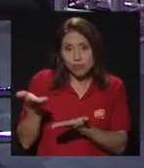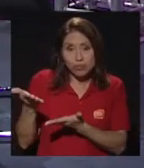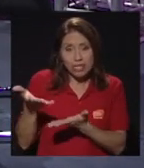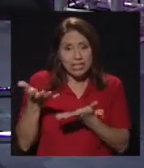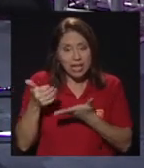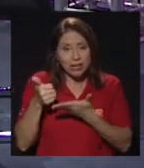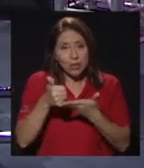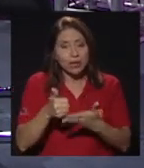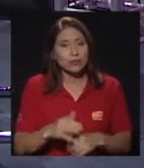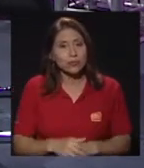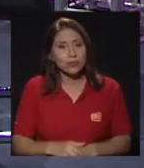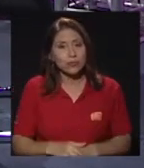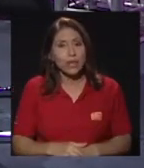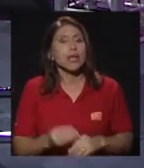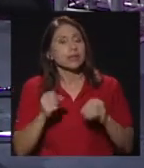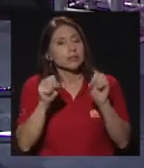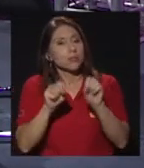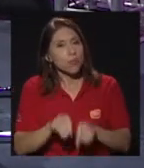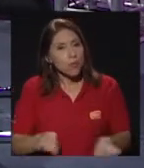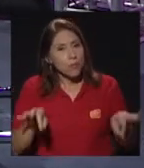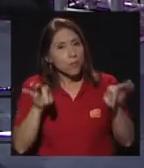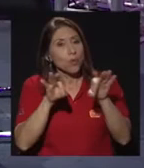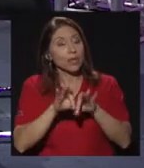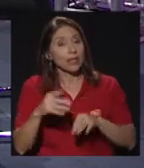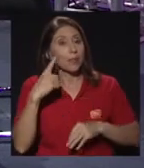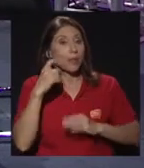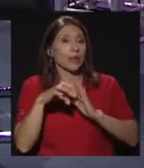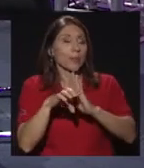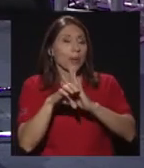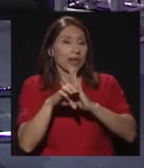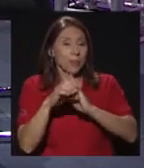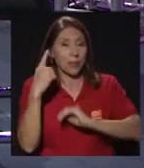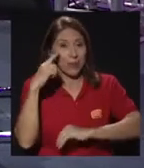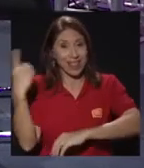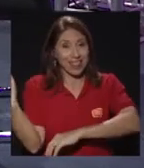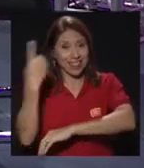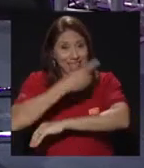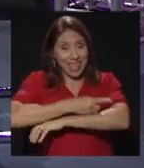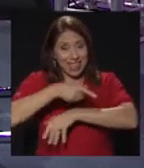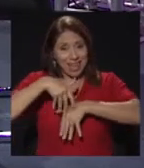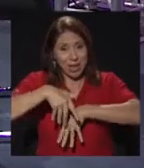ayudarnos. Sí, es muy importante, ¿verdad? Porque a la hora que, por ejemplo, para el Día de la Marcha,